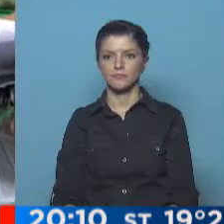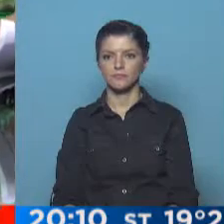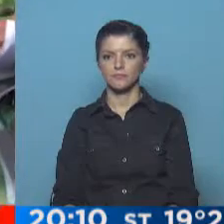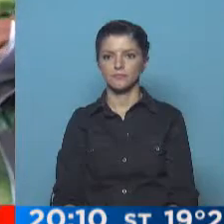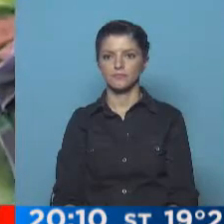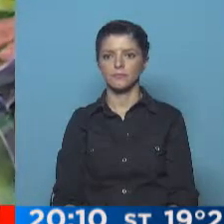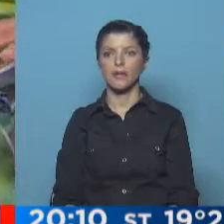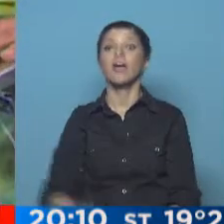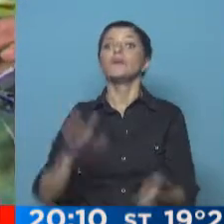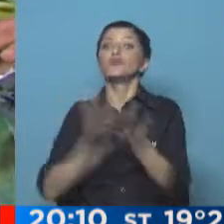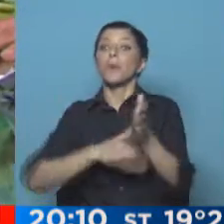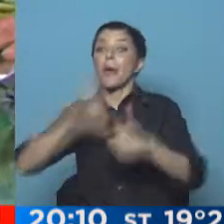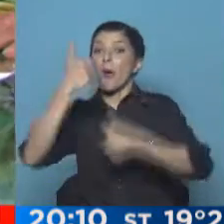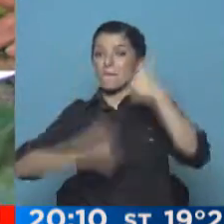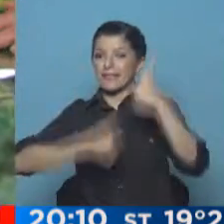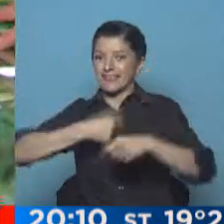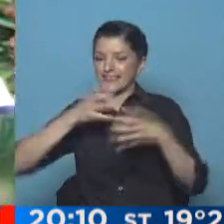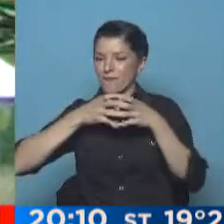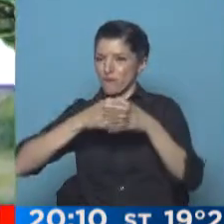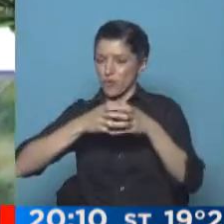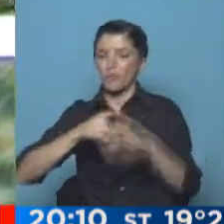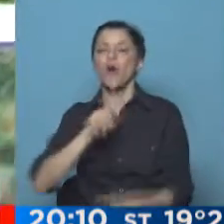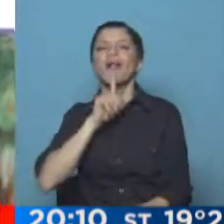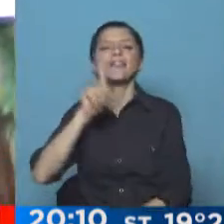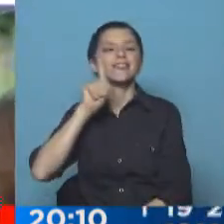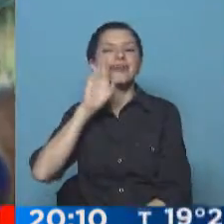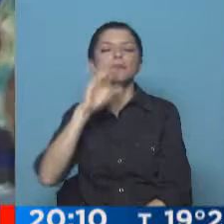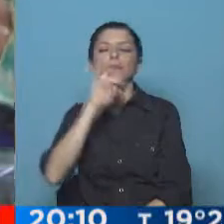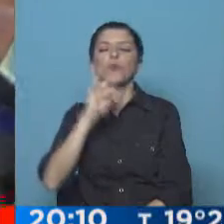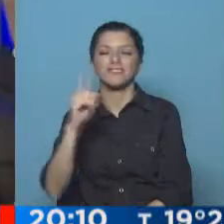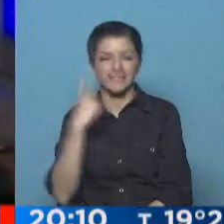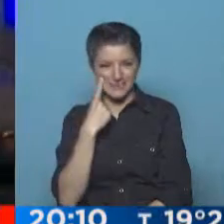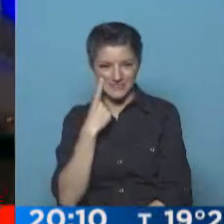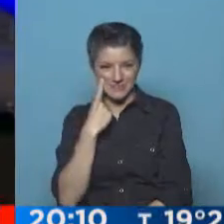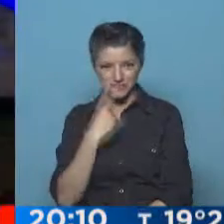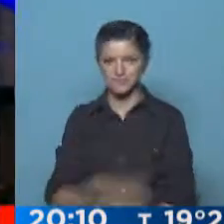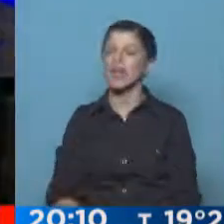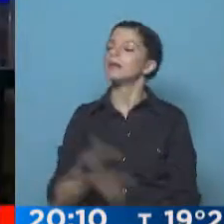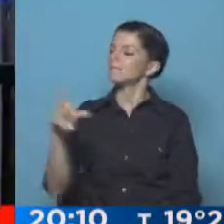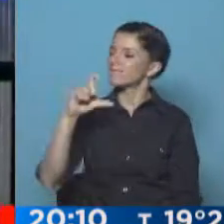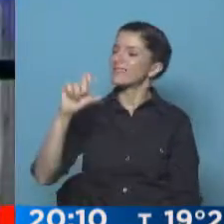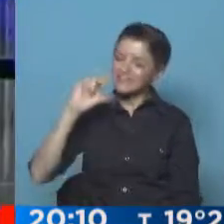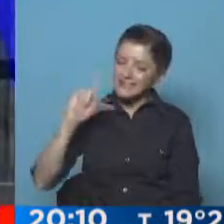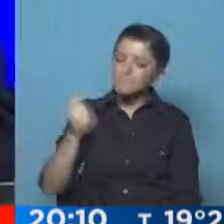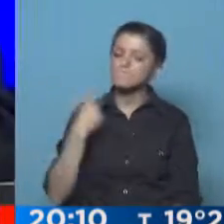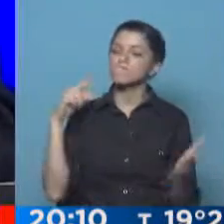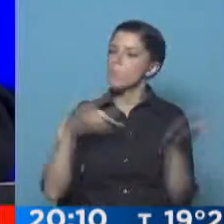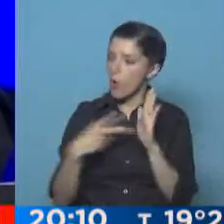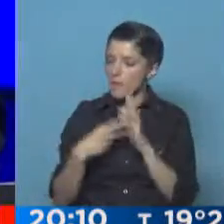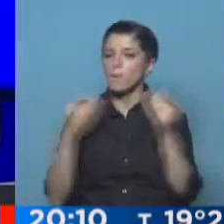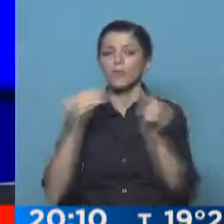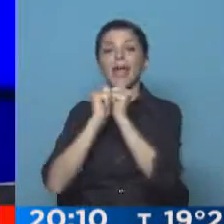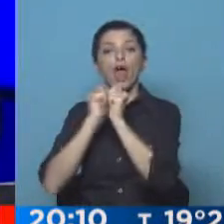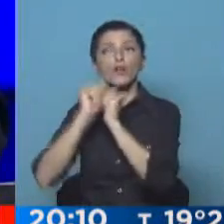Definición en el torneo de primera. Está Pablo Tiburcio para contarnos. Hola, Pablito. Cecilia, había un problema porque Rosario